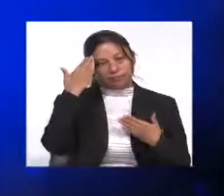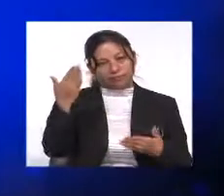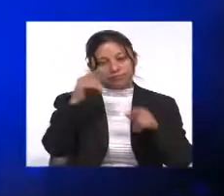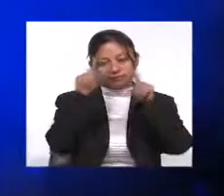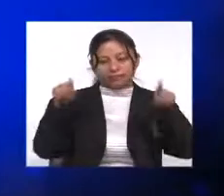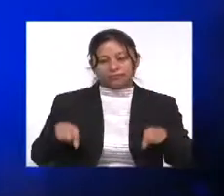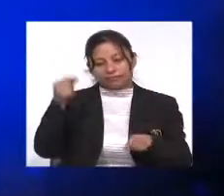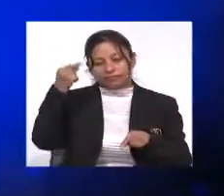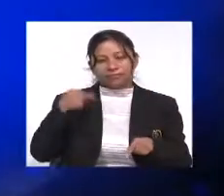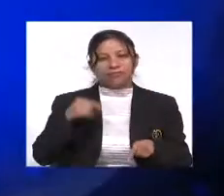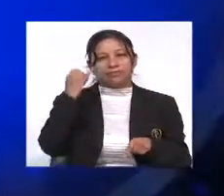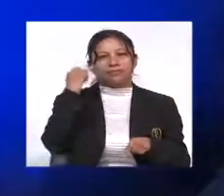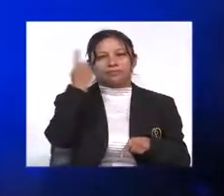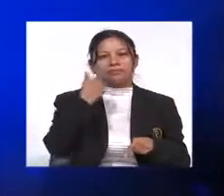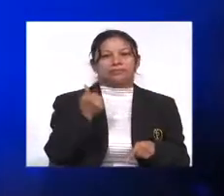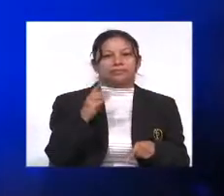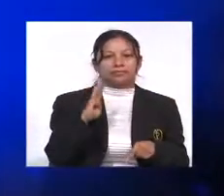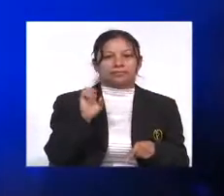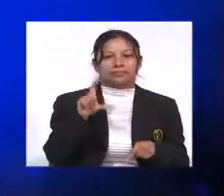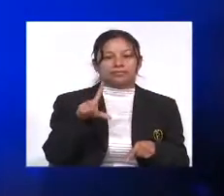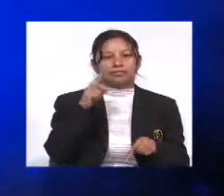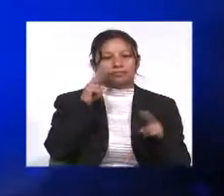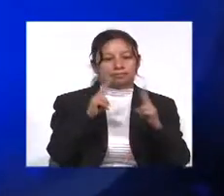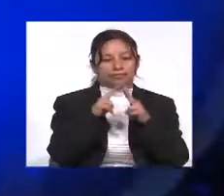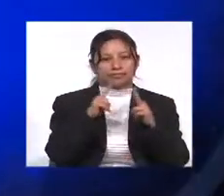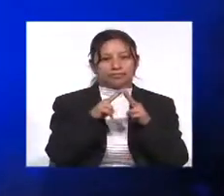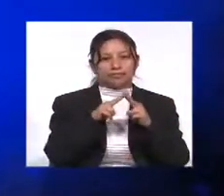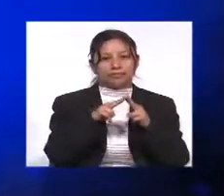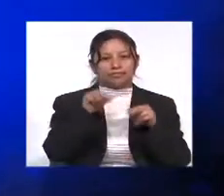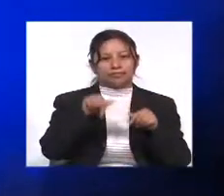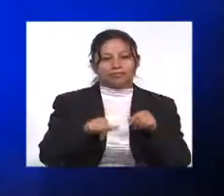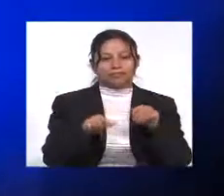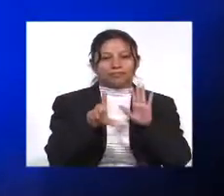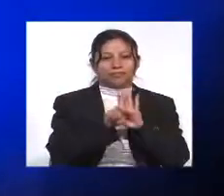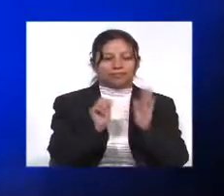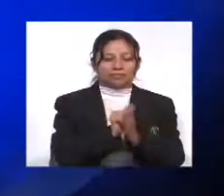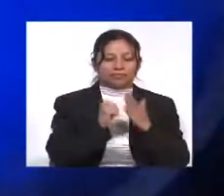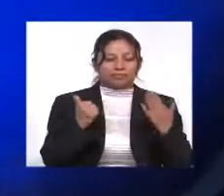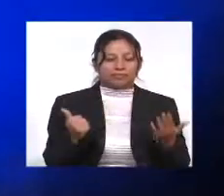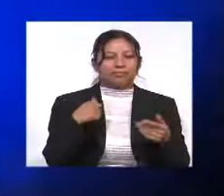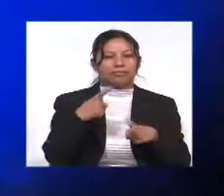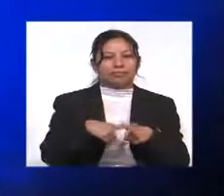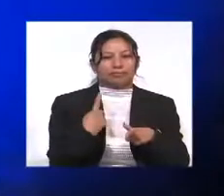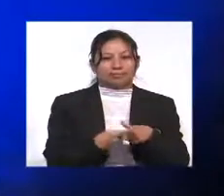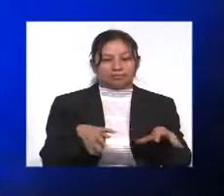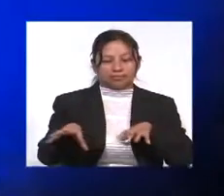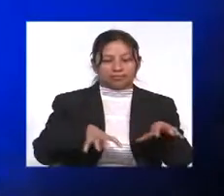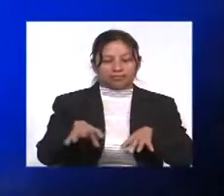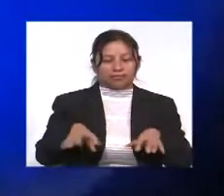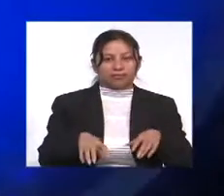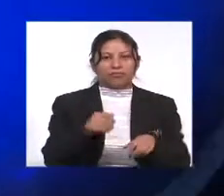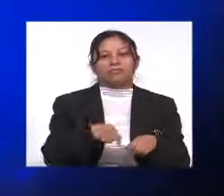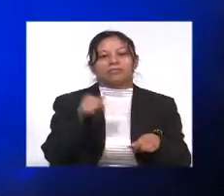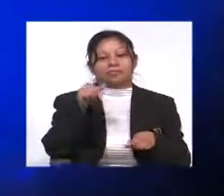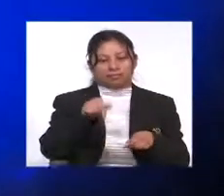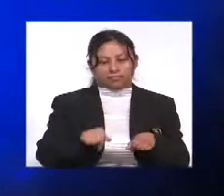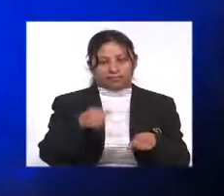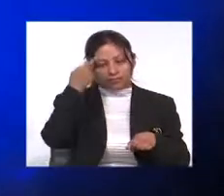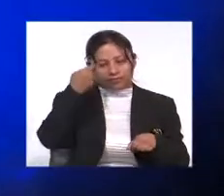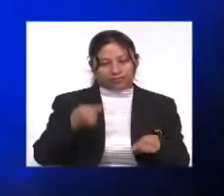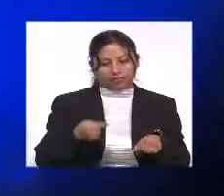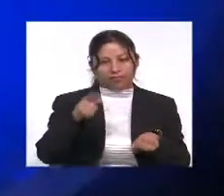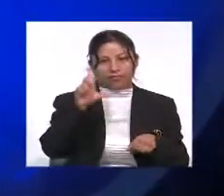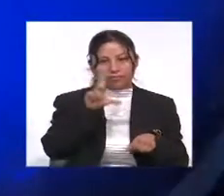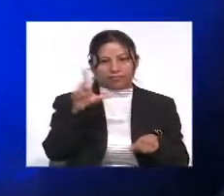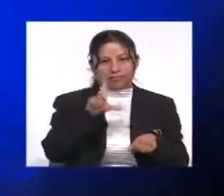en pantalla Glendy Donado e Isabel Mazariegos. Es momento de conocer en este espacio de Agenda Legislativa cuáles son las actividades previstas para